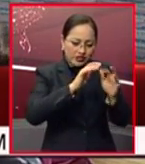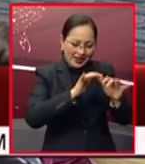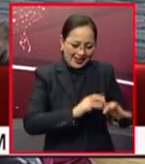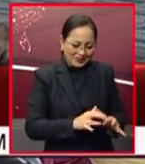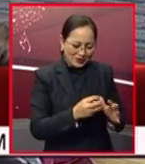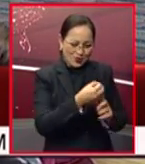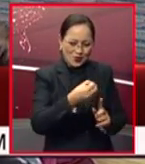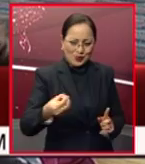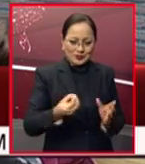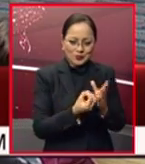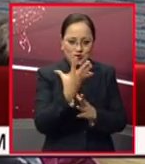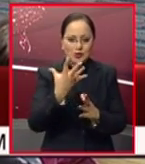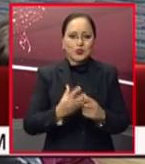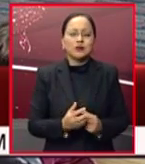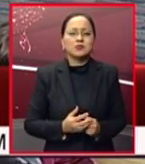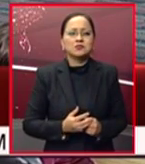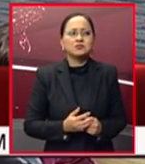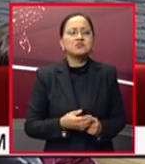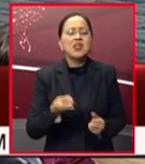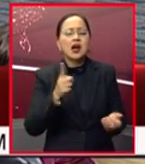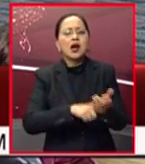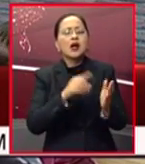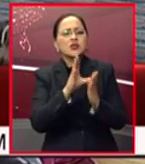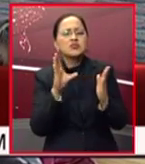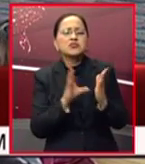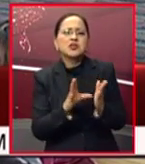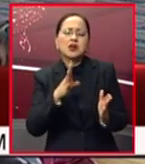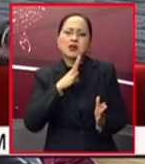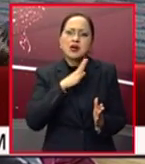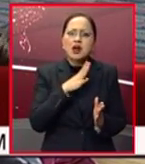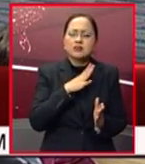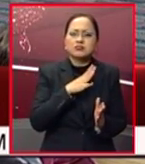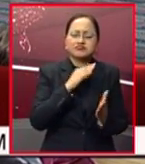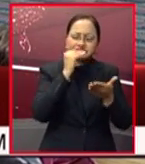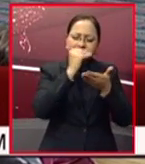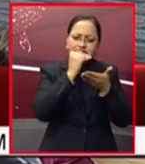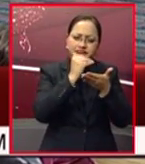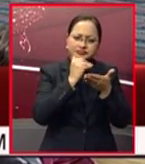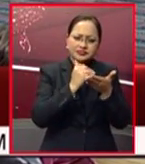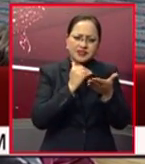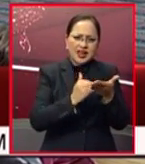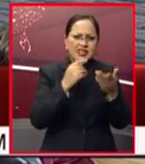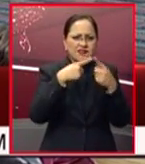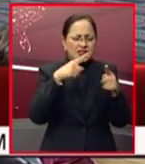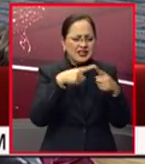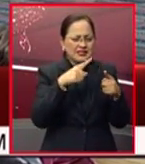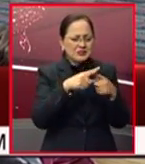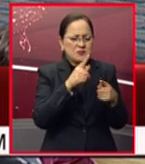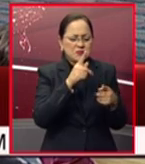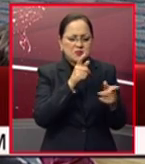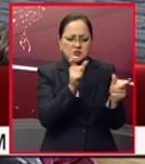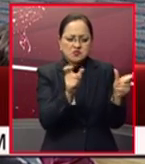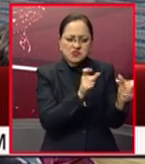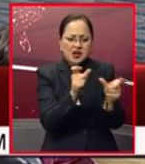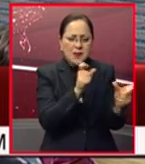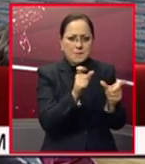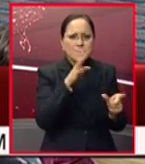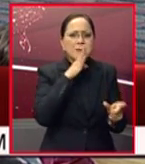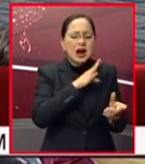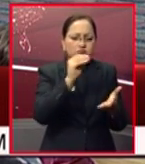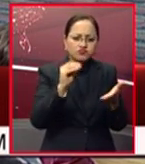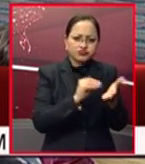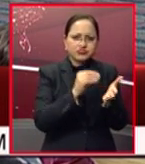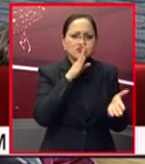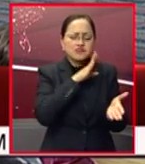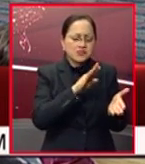Constitución. Nuestra Constitución está llena de disposiciones mal situadas. En el conjunto,